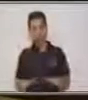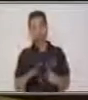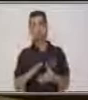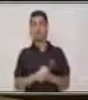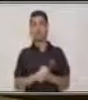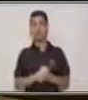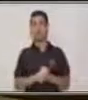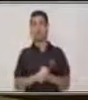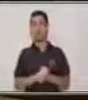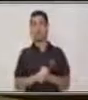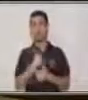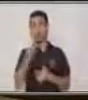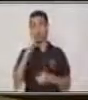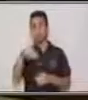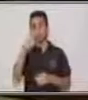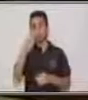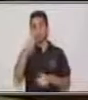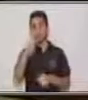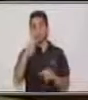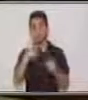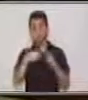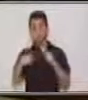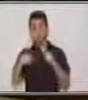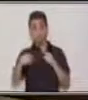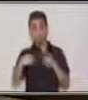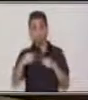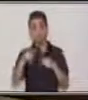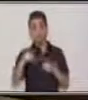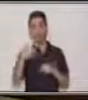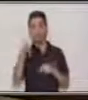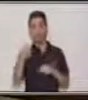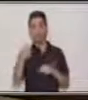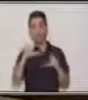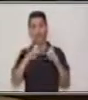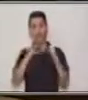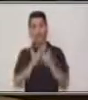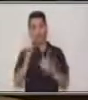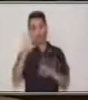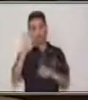y nos vemos pronto en la próxima clase. Que estén bien.